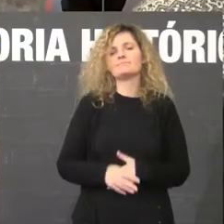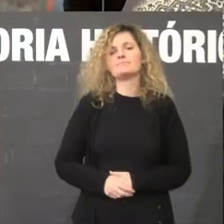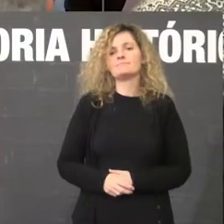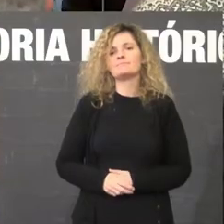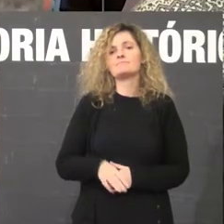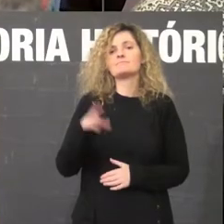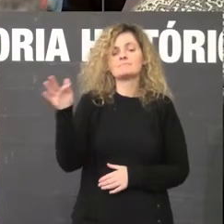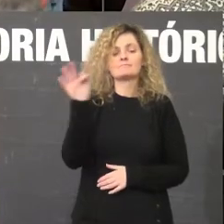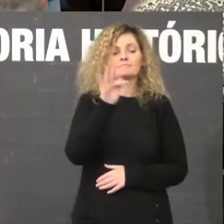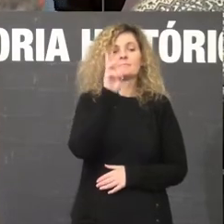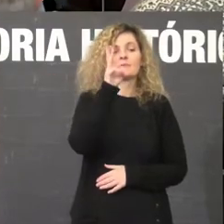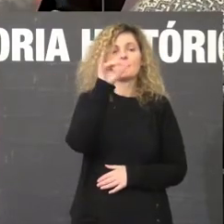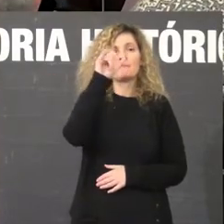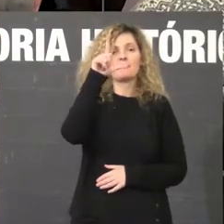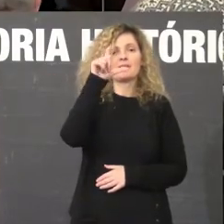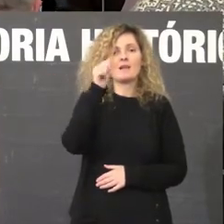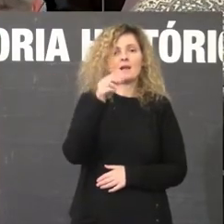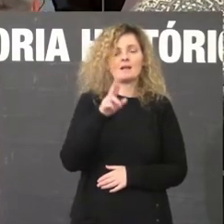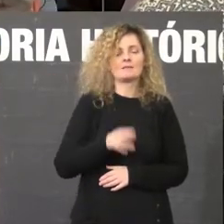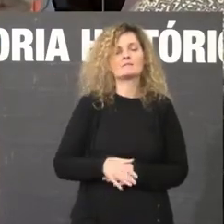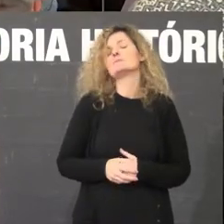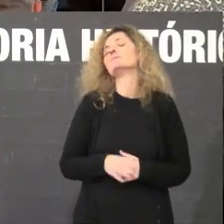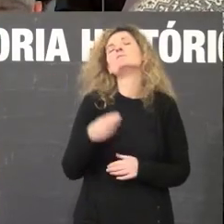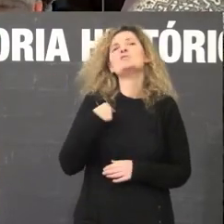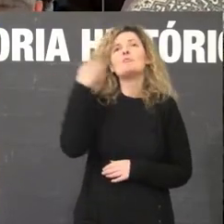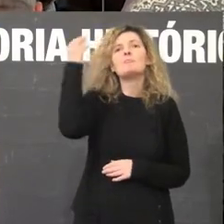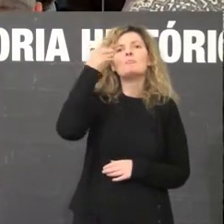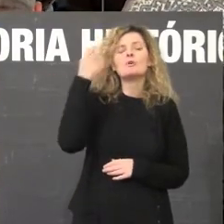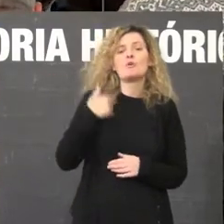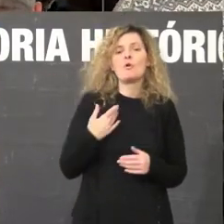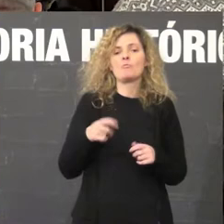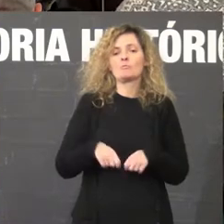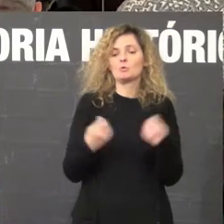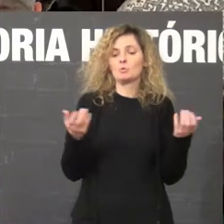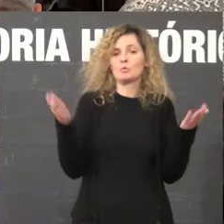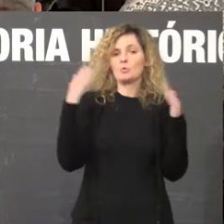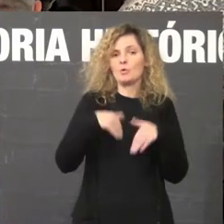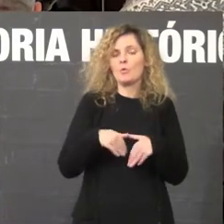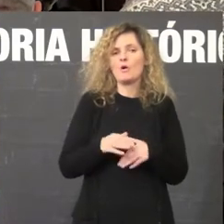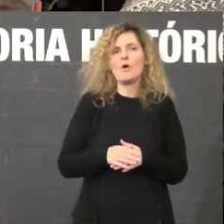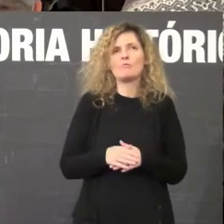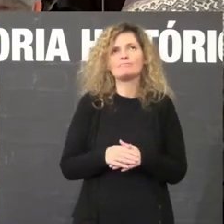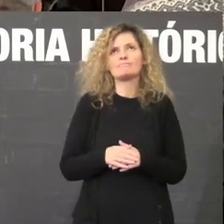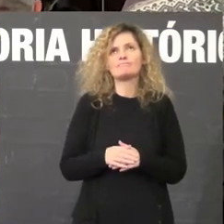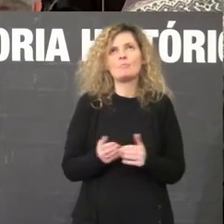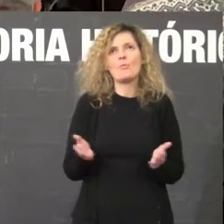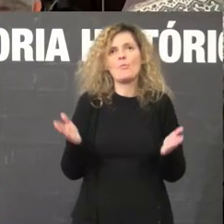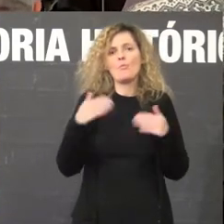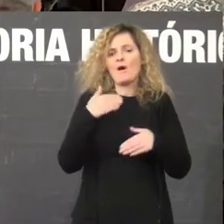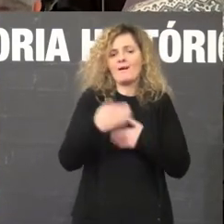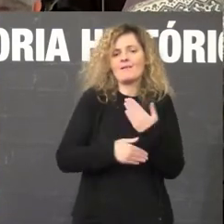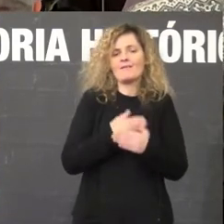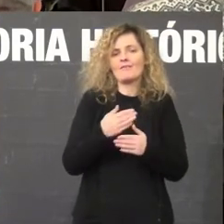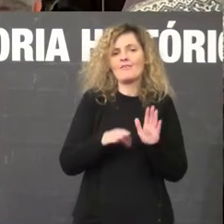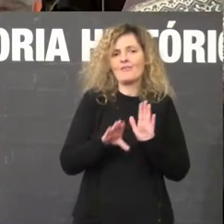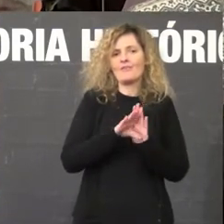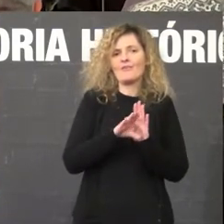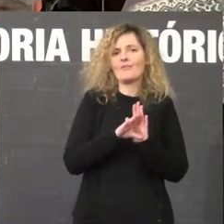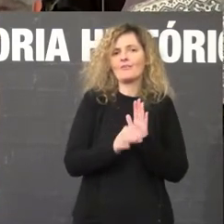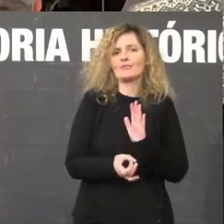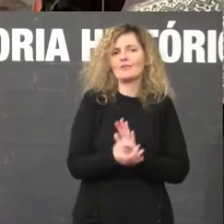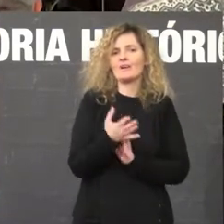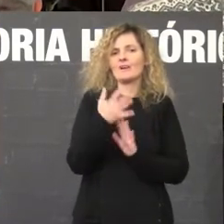Pilar, por ejemplo. A ver, yo pienso que no hubo ruptura, no hubo un proceso